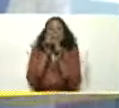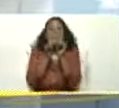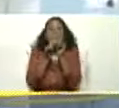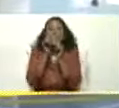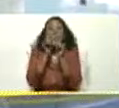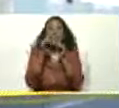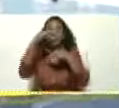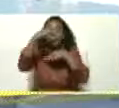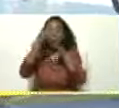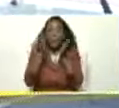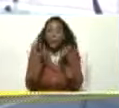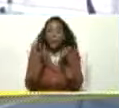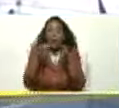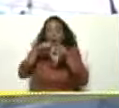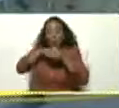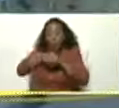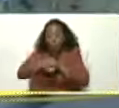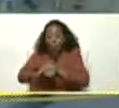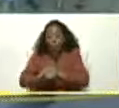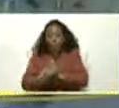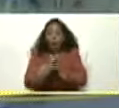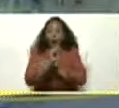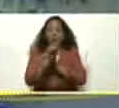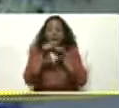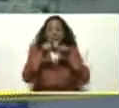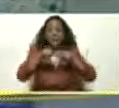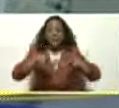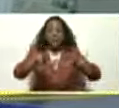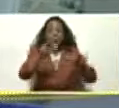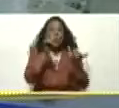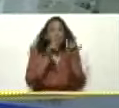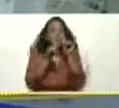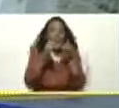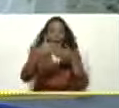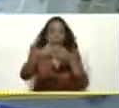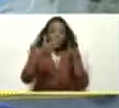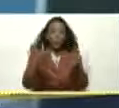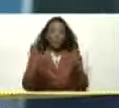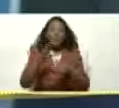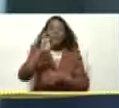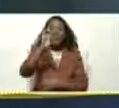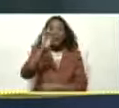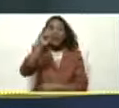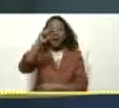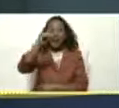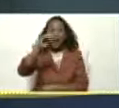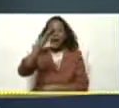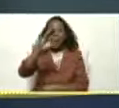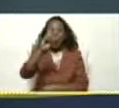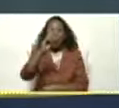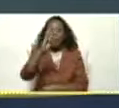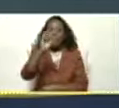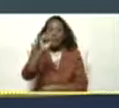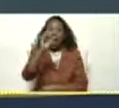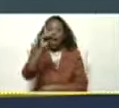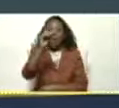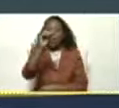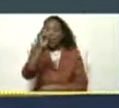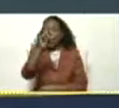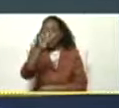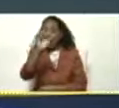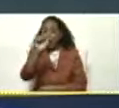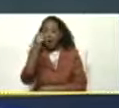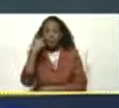vamos ampliando no solo la mejor tecnología del mundo sino end capacidades para que todos los niños y